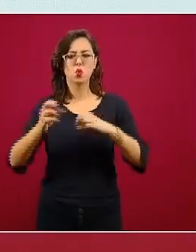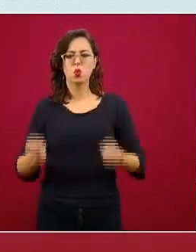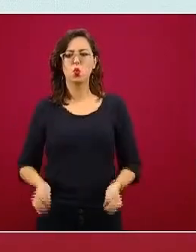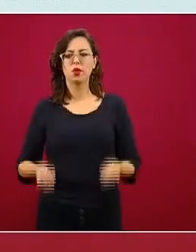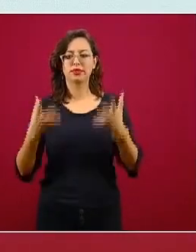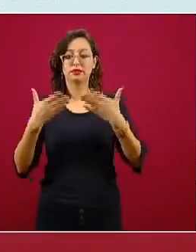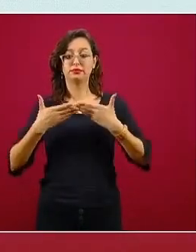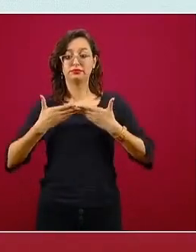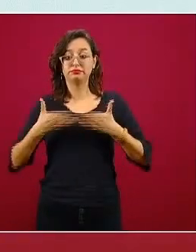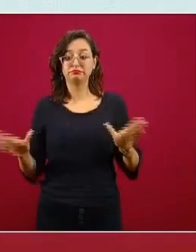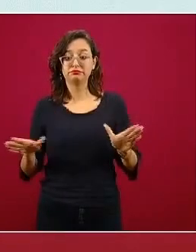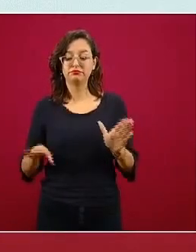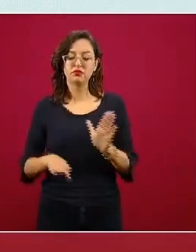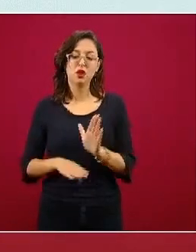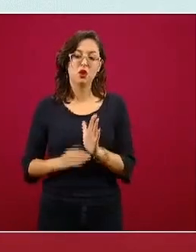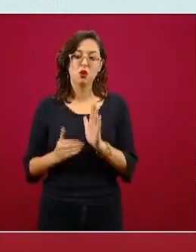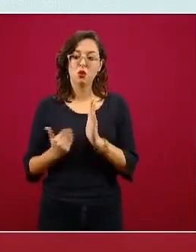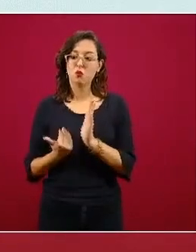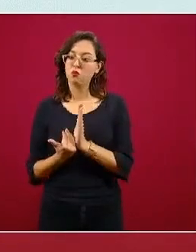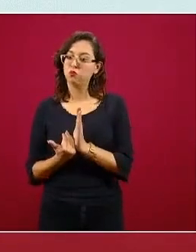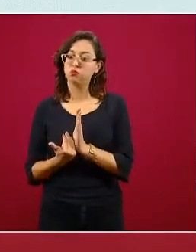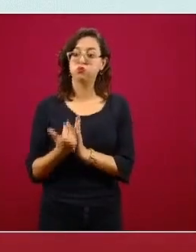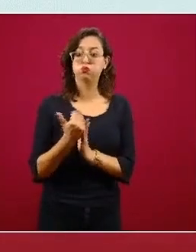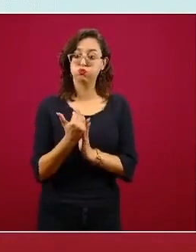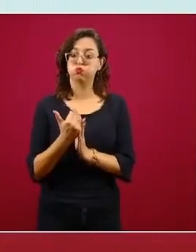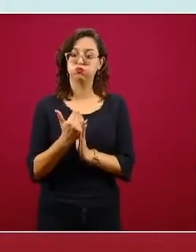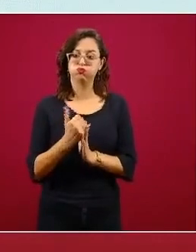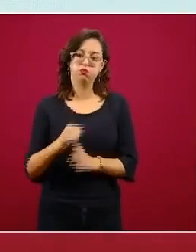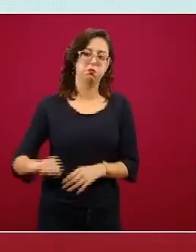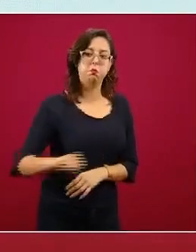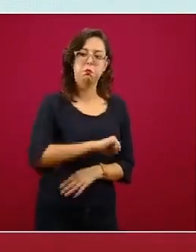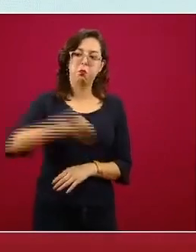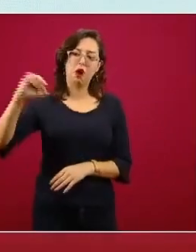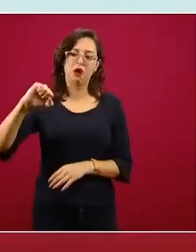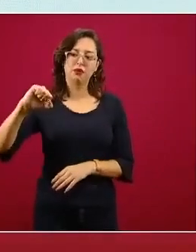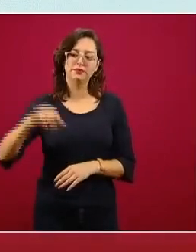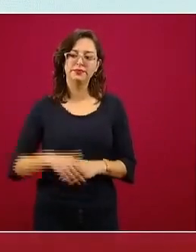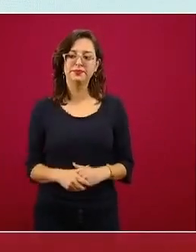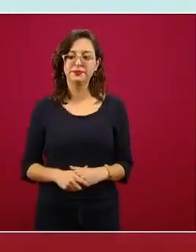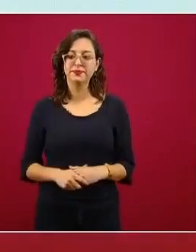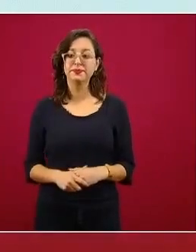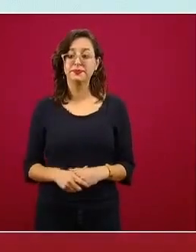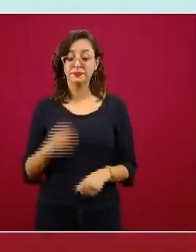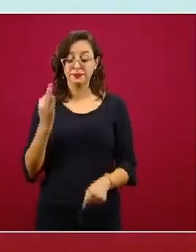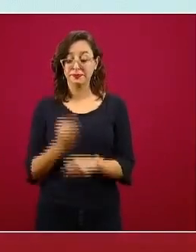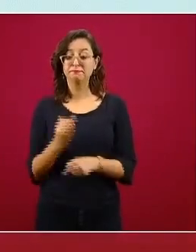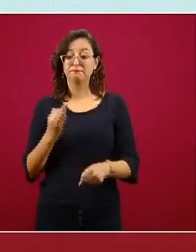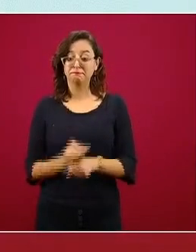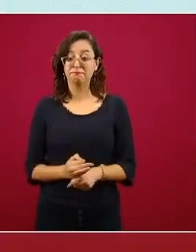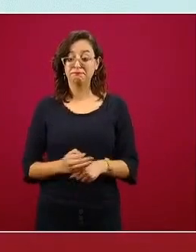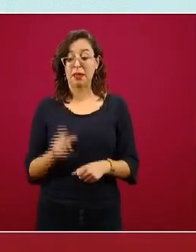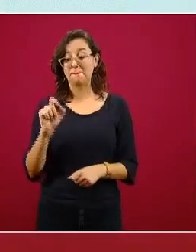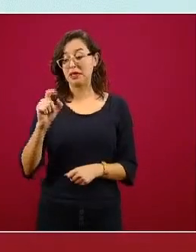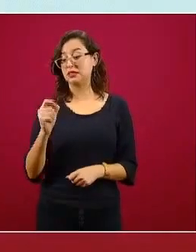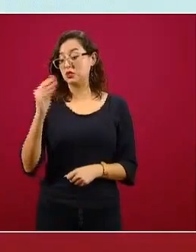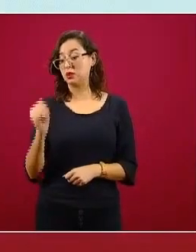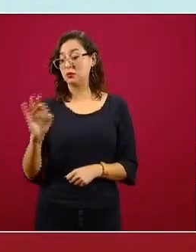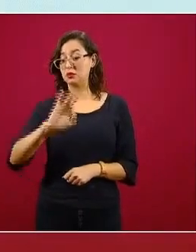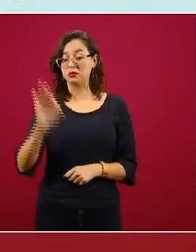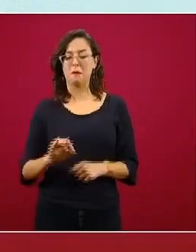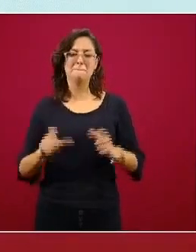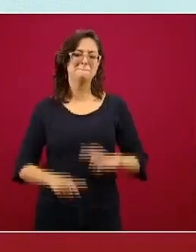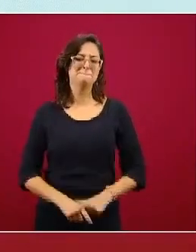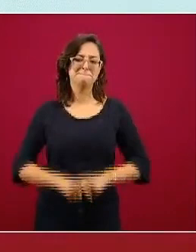reabrir, tutún, tan tan, tenemos ahorita un incremento de